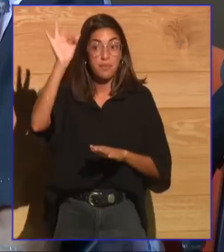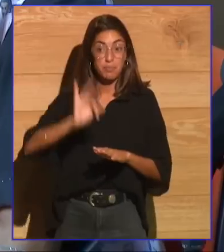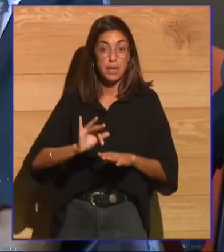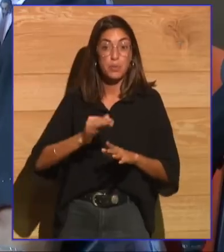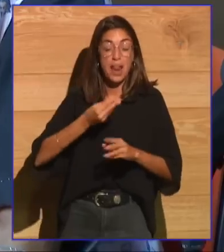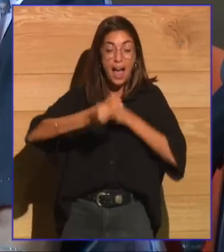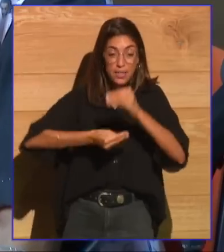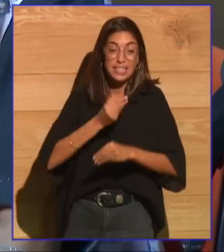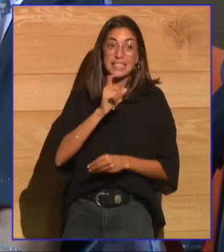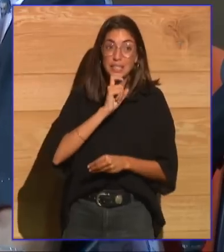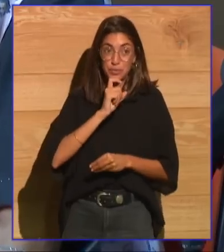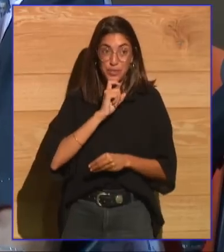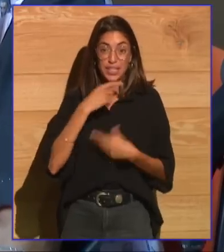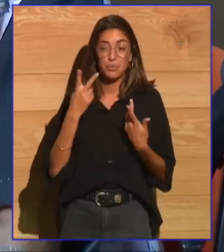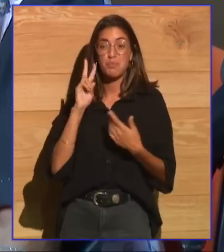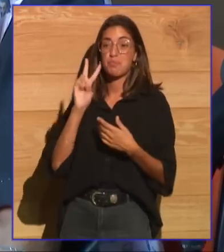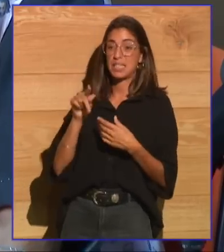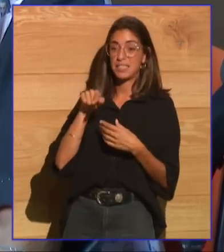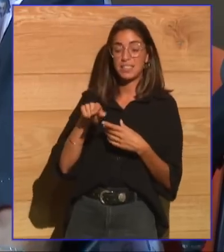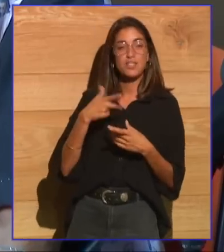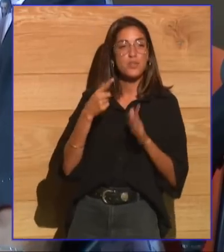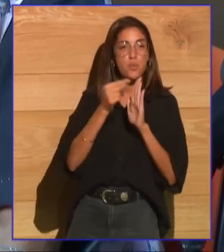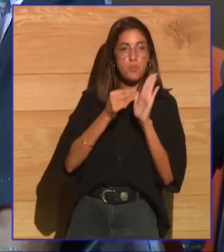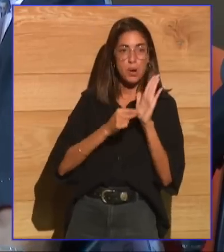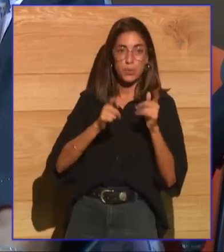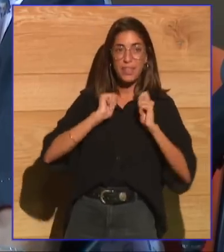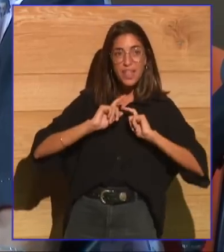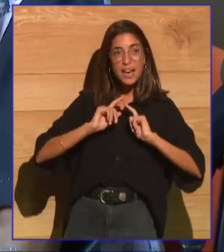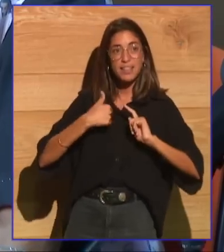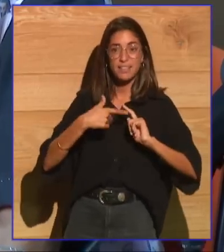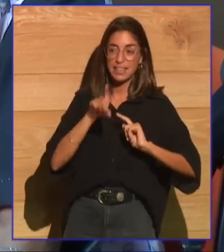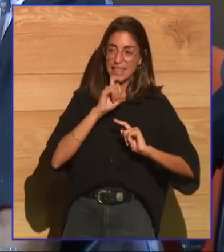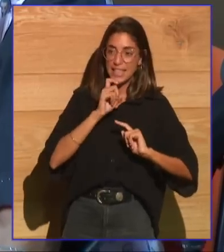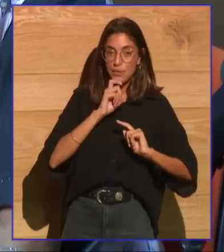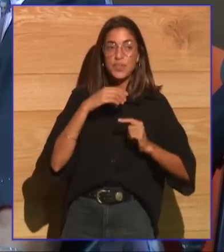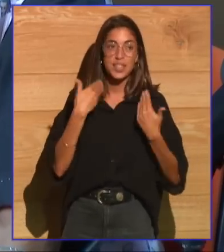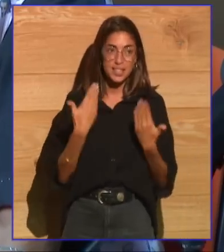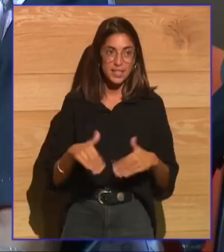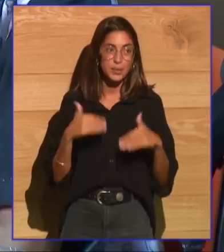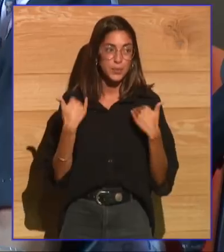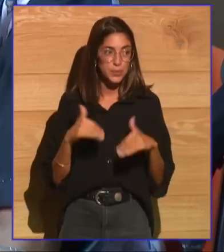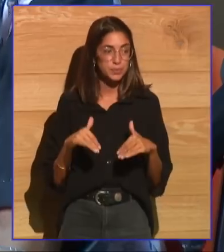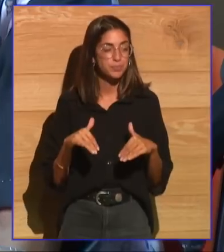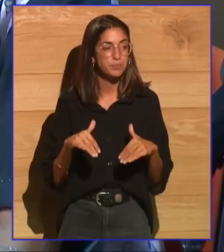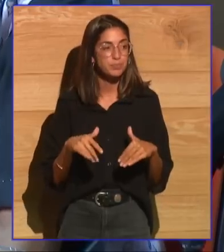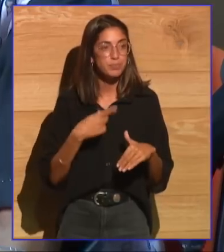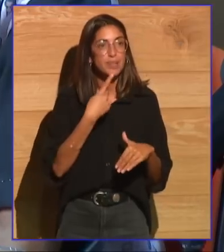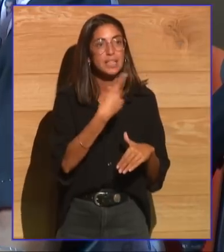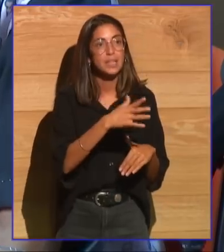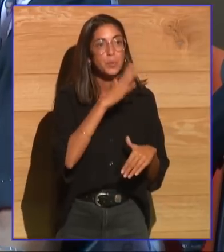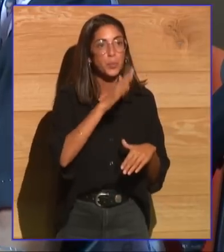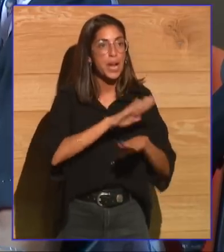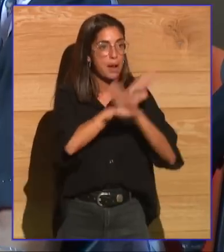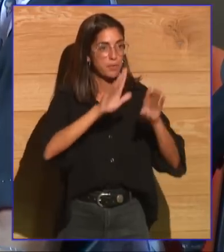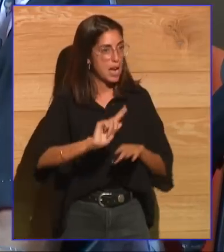viendo estaba viendo esta película te da te da las pautas para leer perfectamente lo complicadísimo ves y es y lo dice porque no lo consiguen